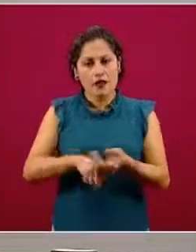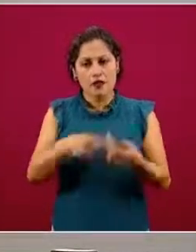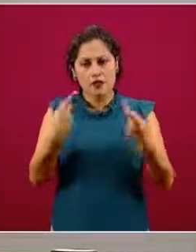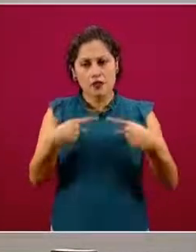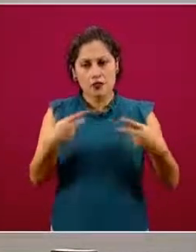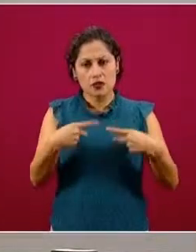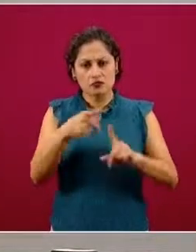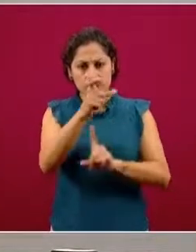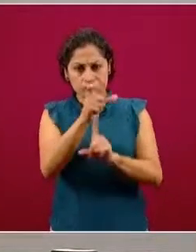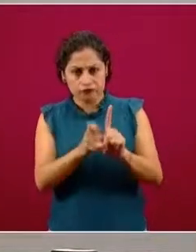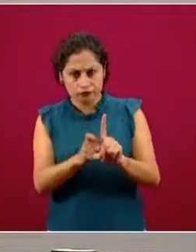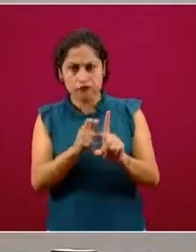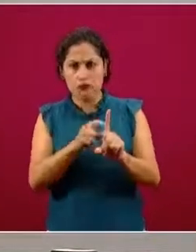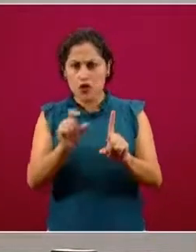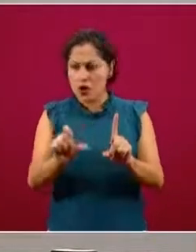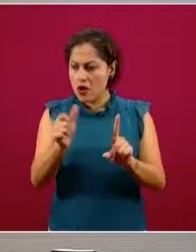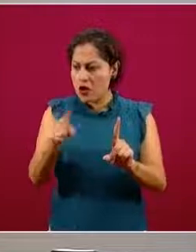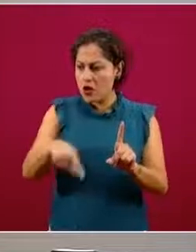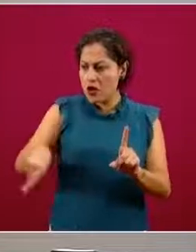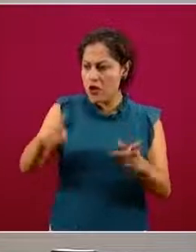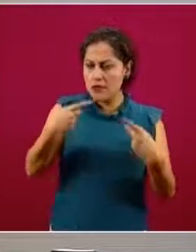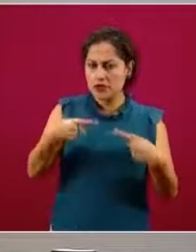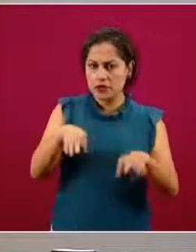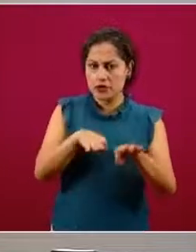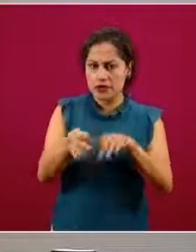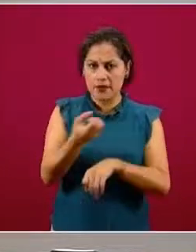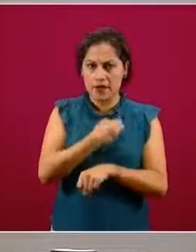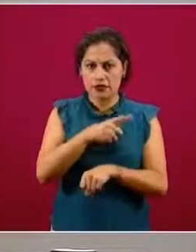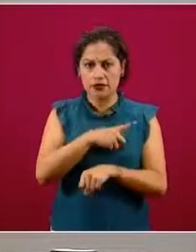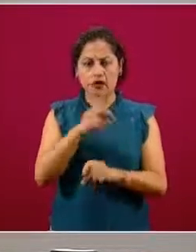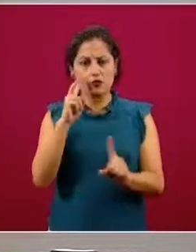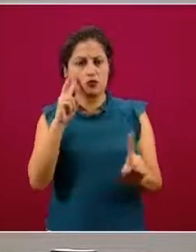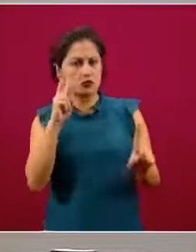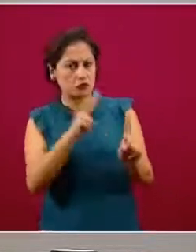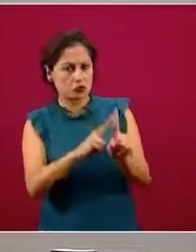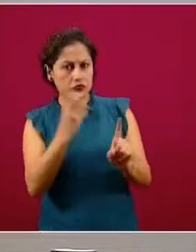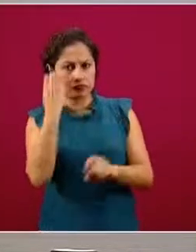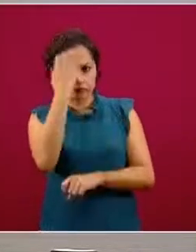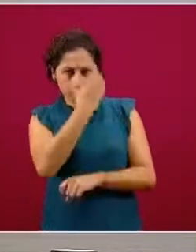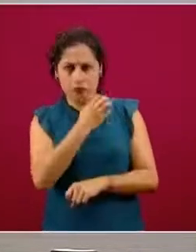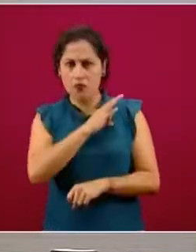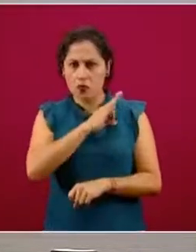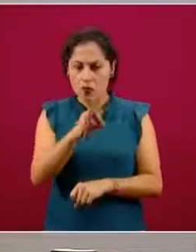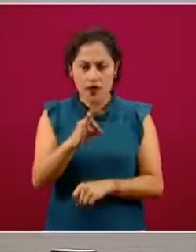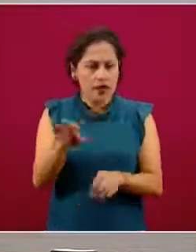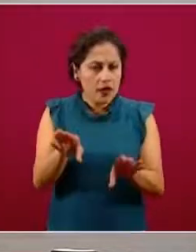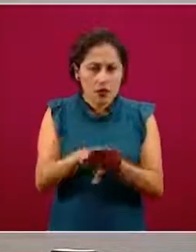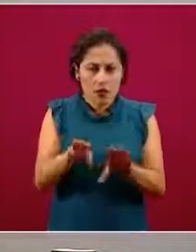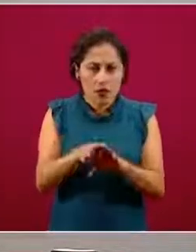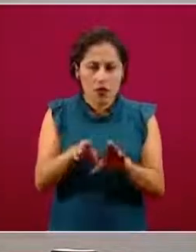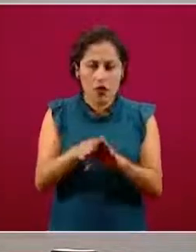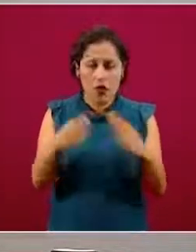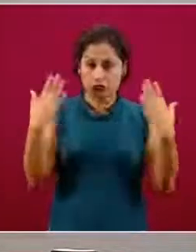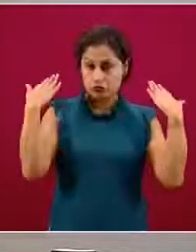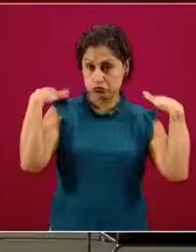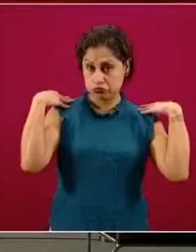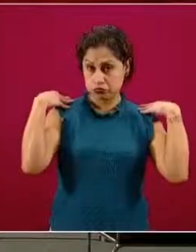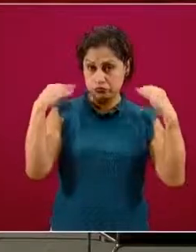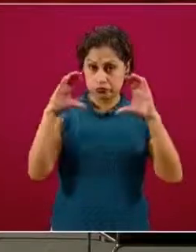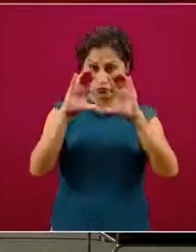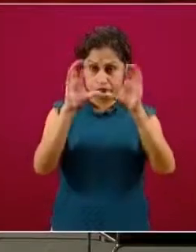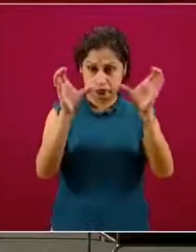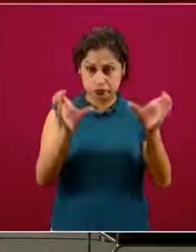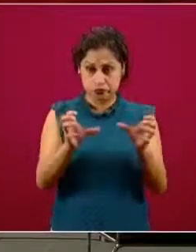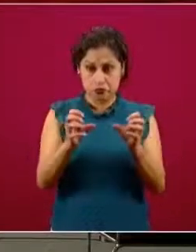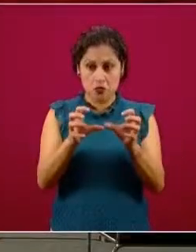por un profesional de la salud cuando se inflaman los pulmones. Tenemos dos pulmones y